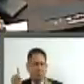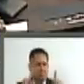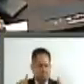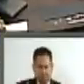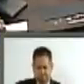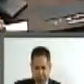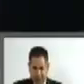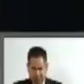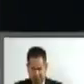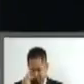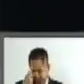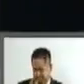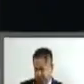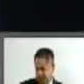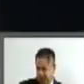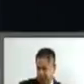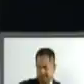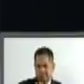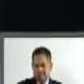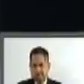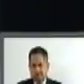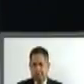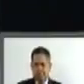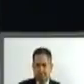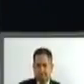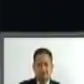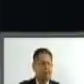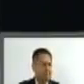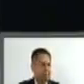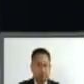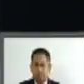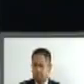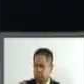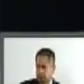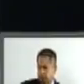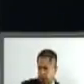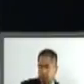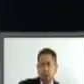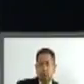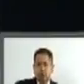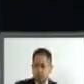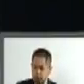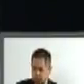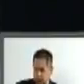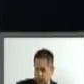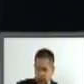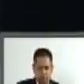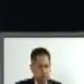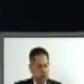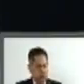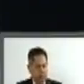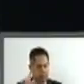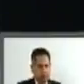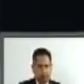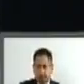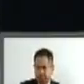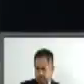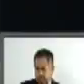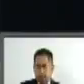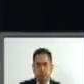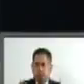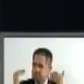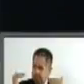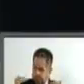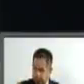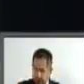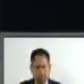mexicanos reconocemos que la distribución de facultades entre los gobiernos centrales y locales es la mejor fórmula para